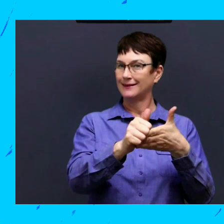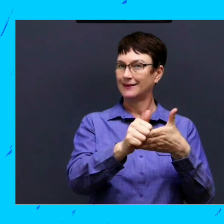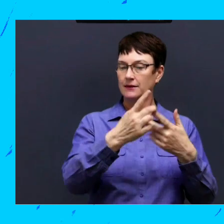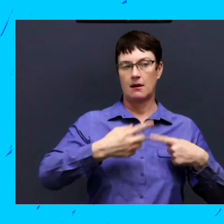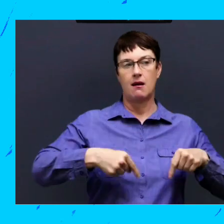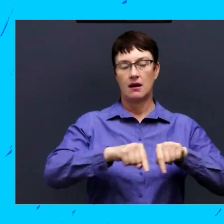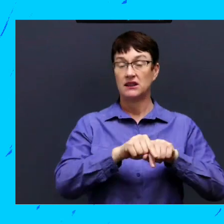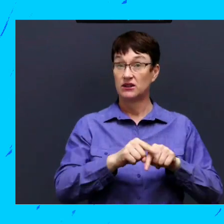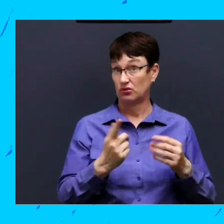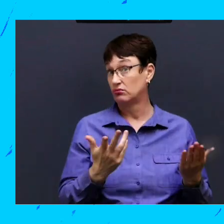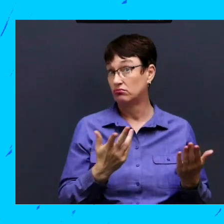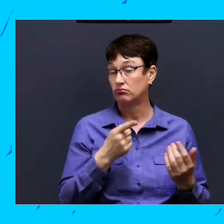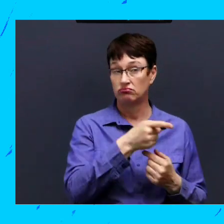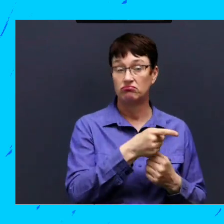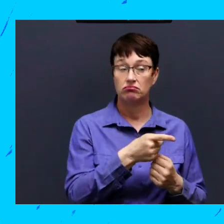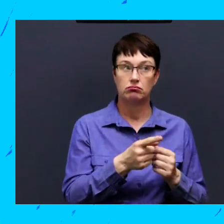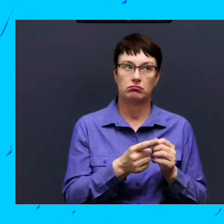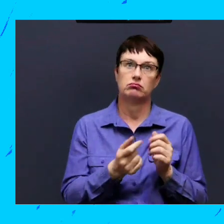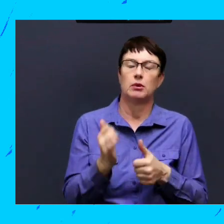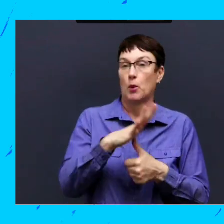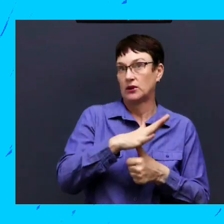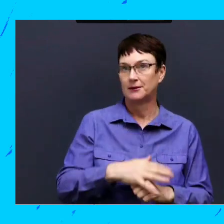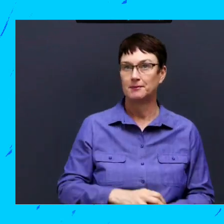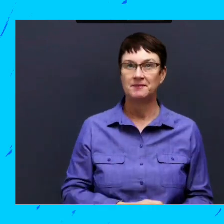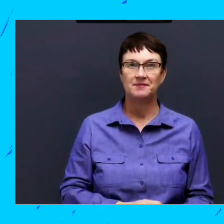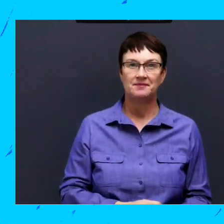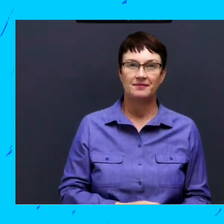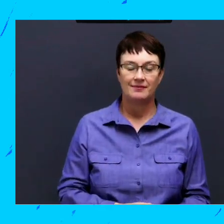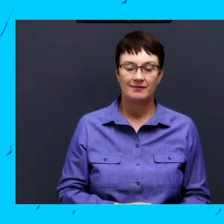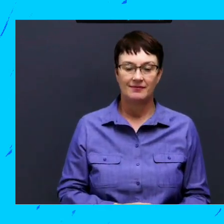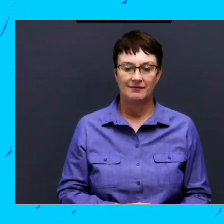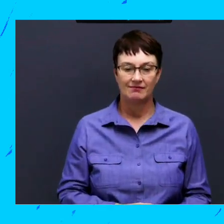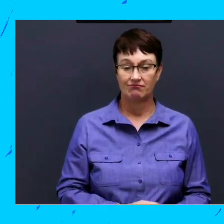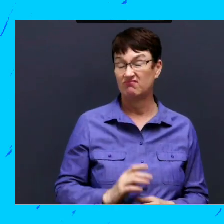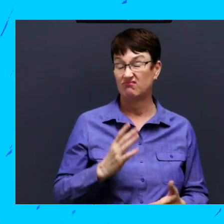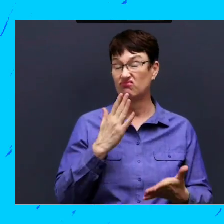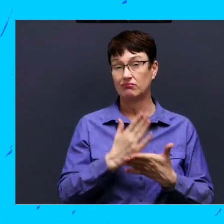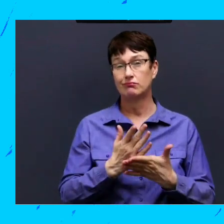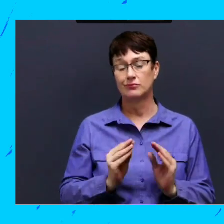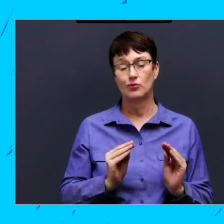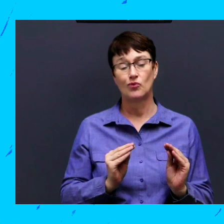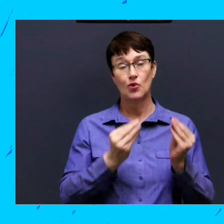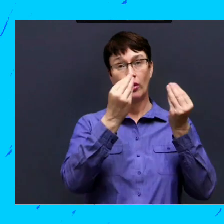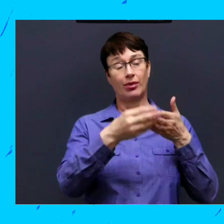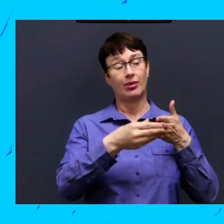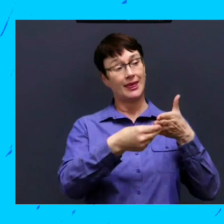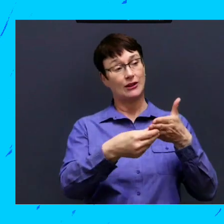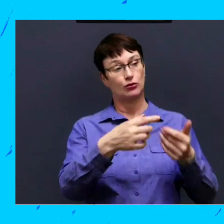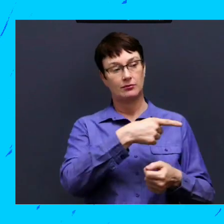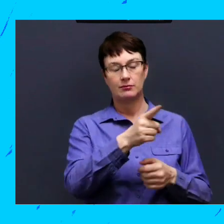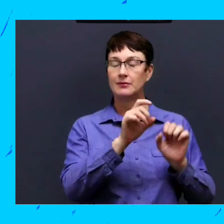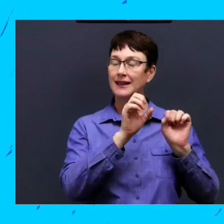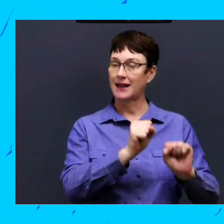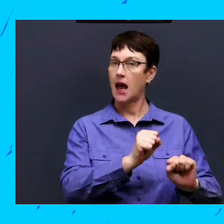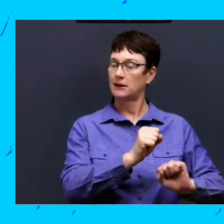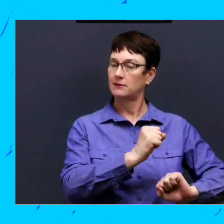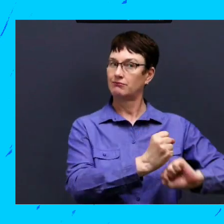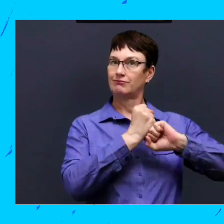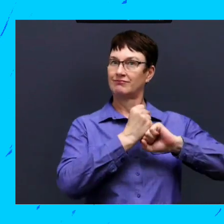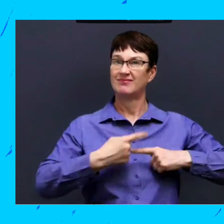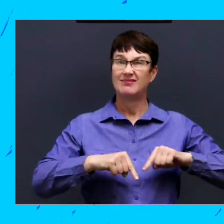necesidad. Bueno, muchas gracias y creo que podemos aprender lecciones del liderazgo de la